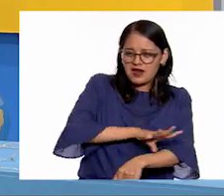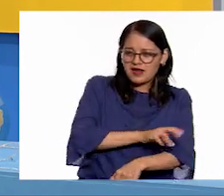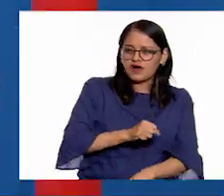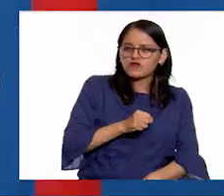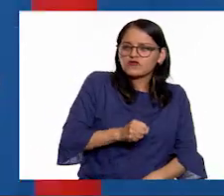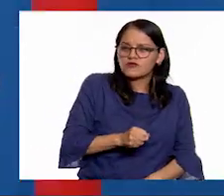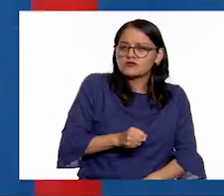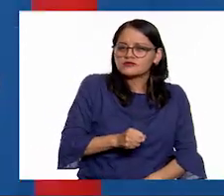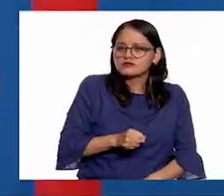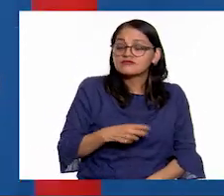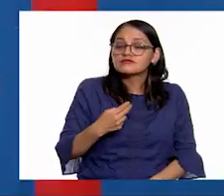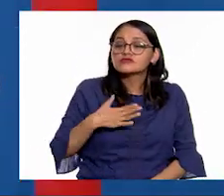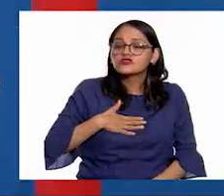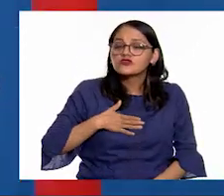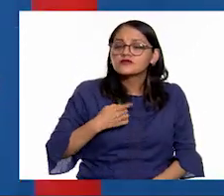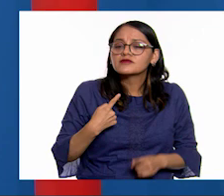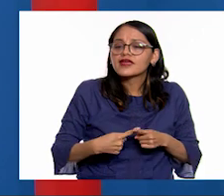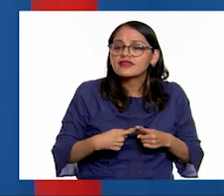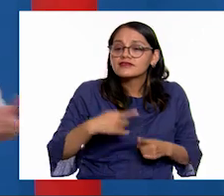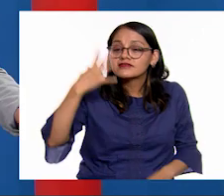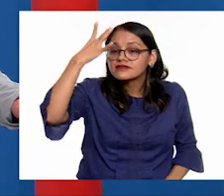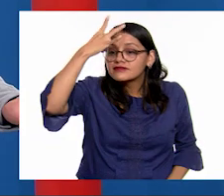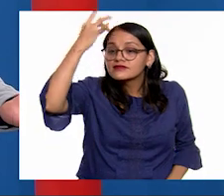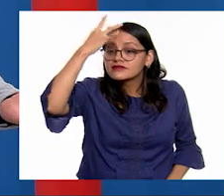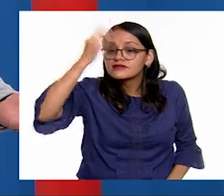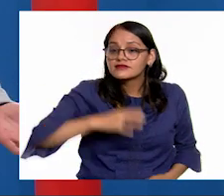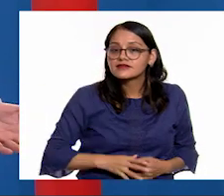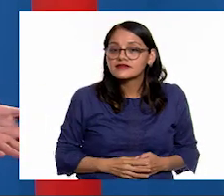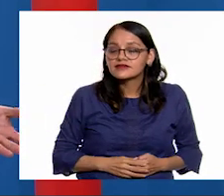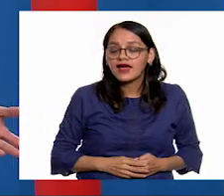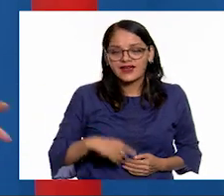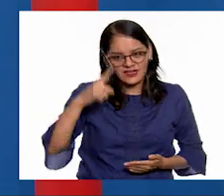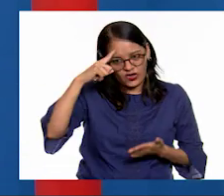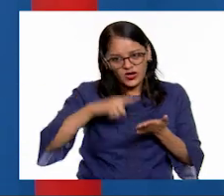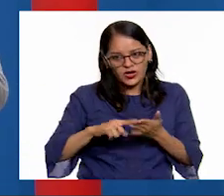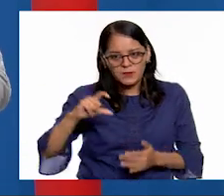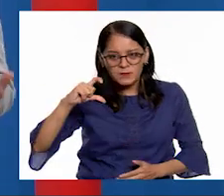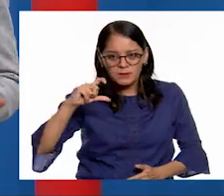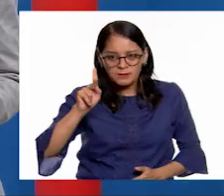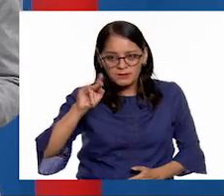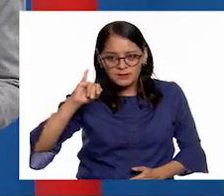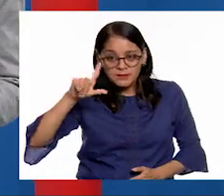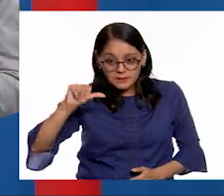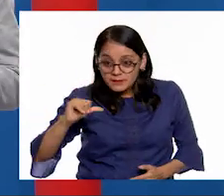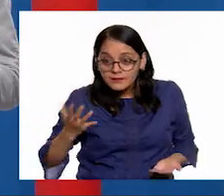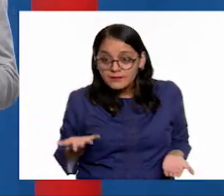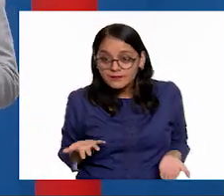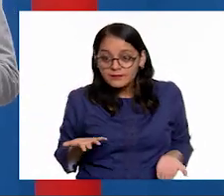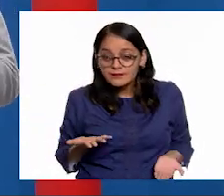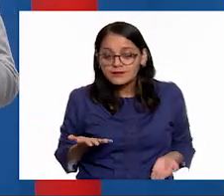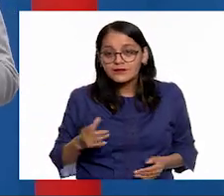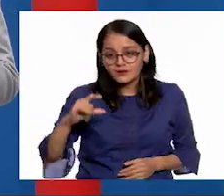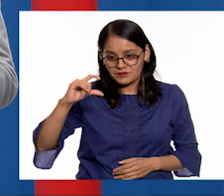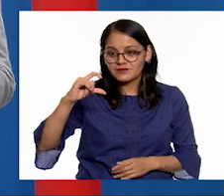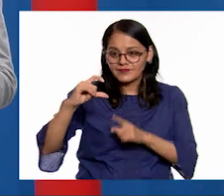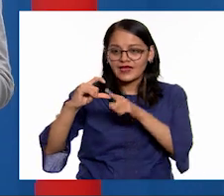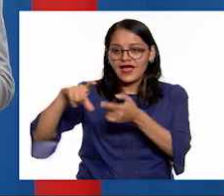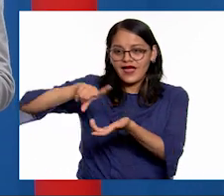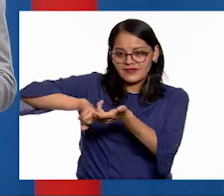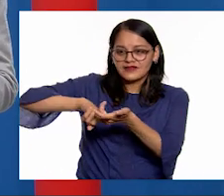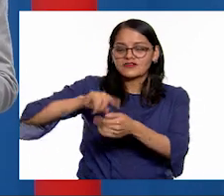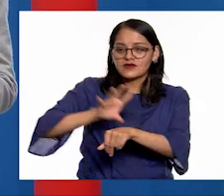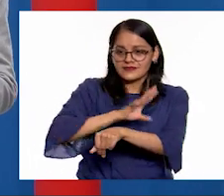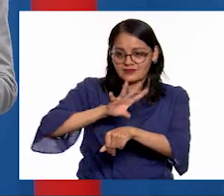soy? Bueno, pues se trata de una pila o un contacto eléctrico, ¿no? Pues ambos tienen mucha